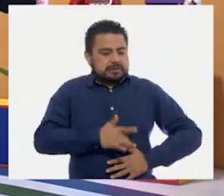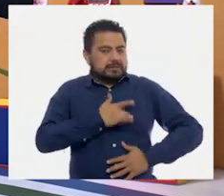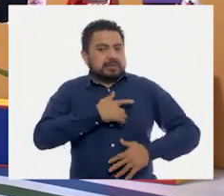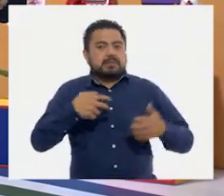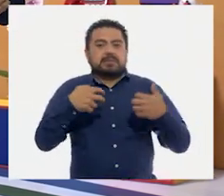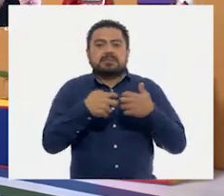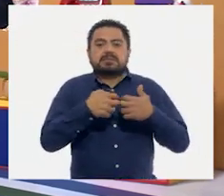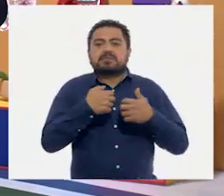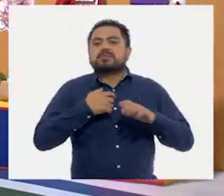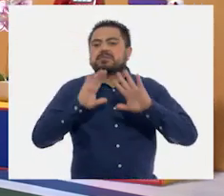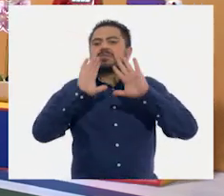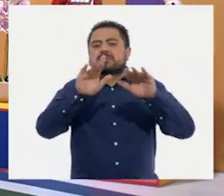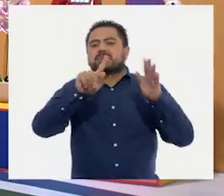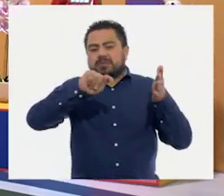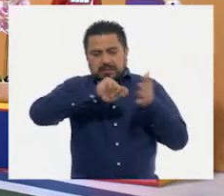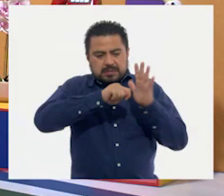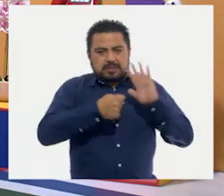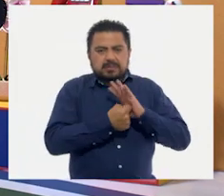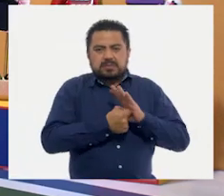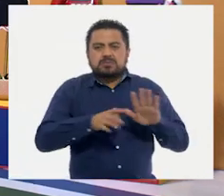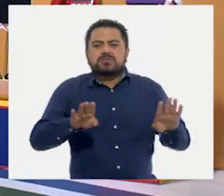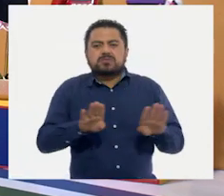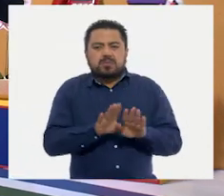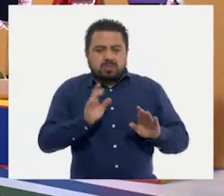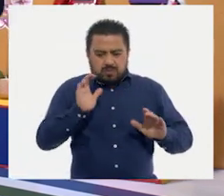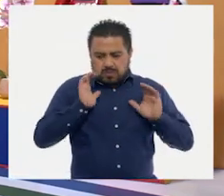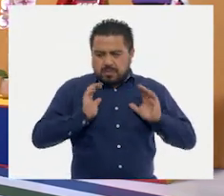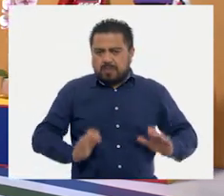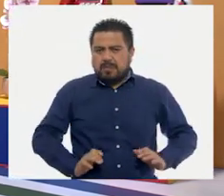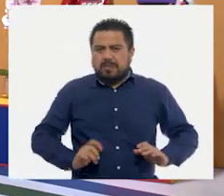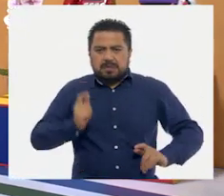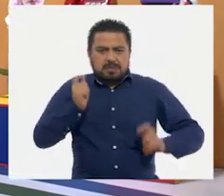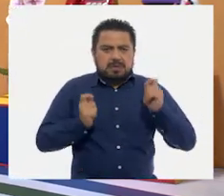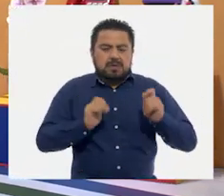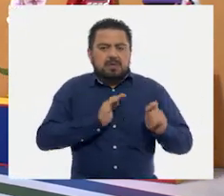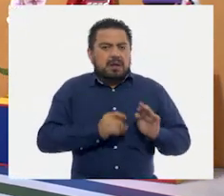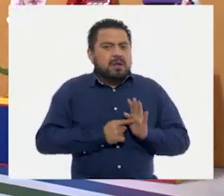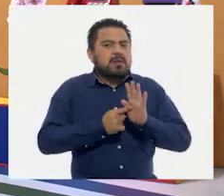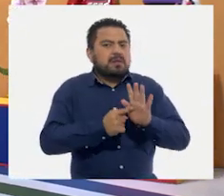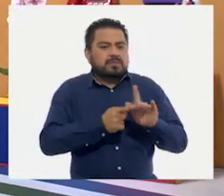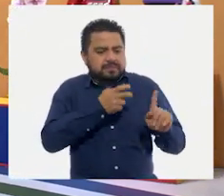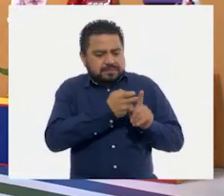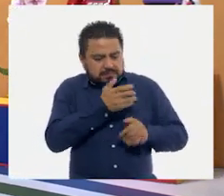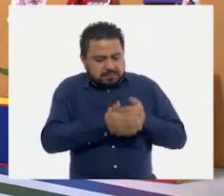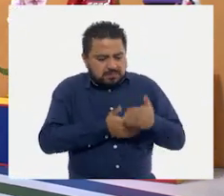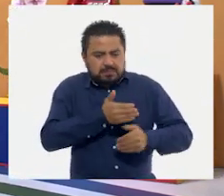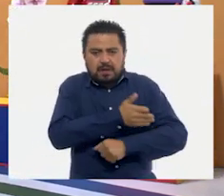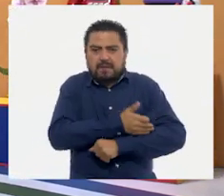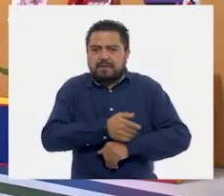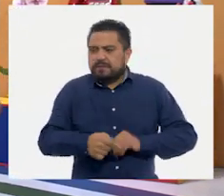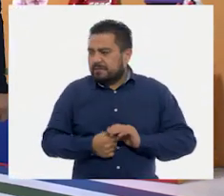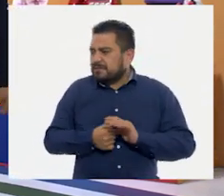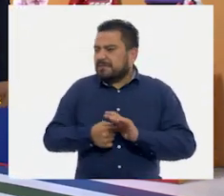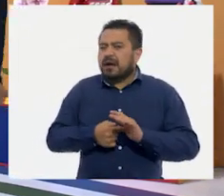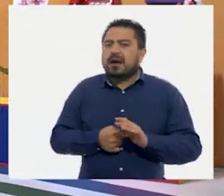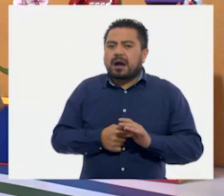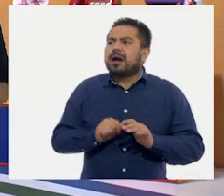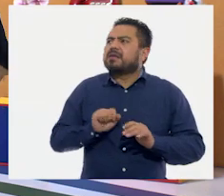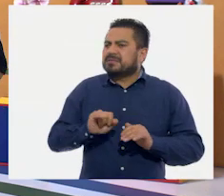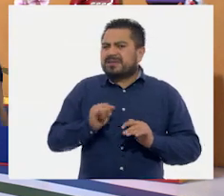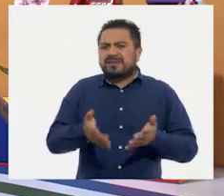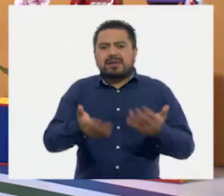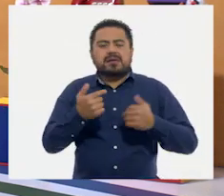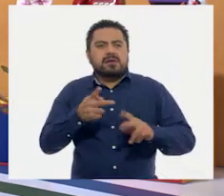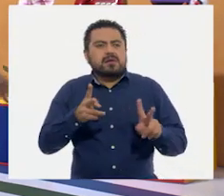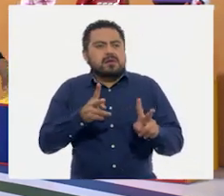nervioso. Les voy a enseñar una técnica corporal para que puedan presentar esta secuencia a su familia. ¿Sale? Ay, sí, sí. Vamos